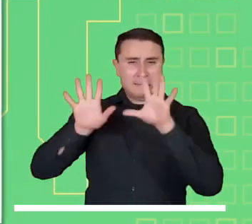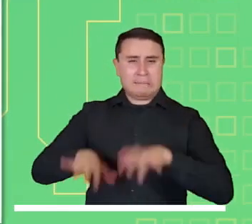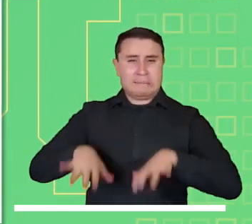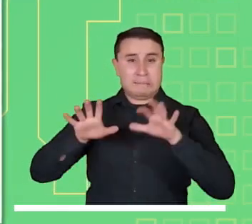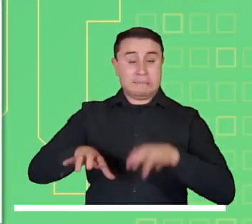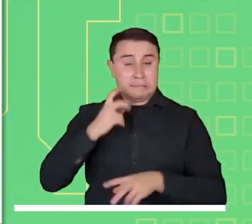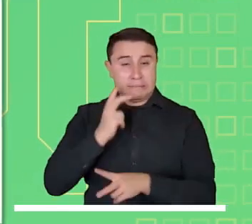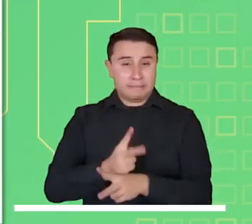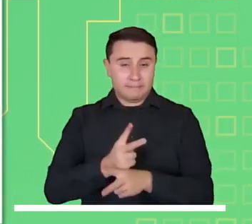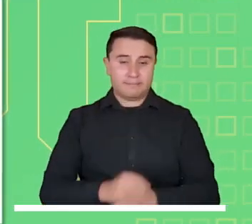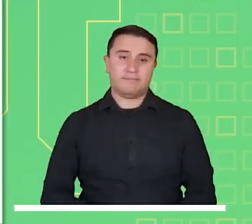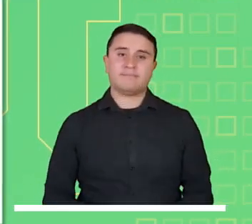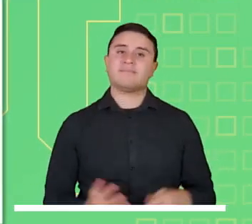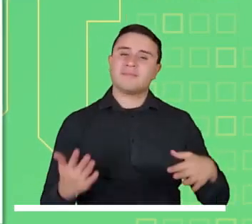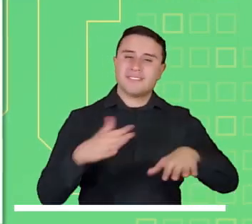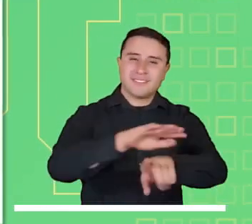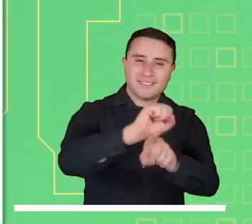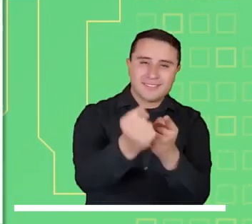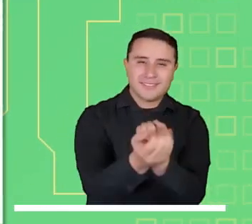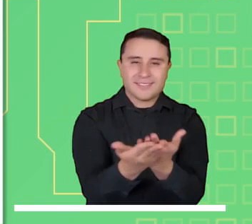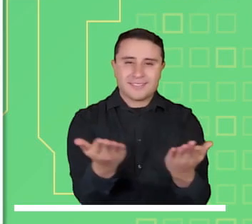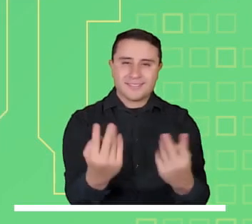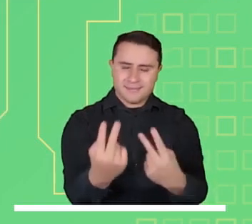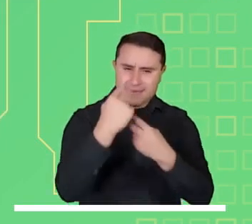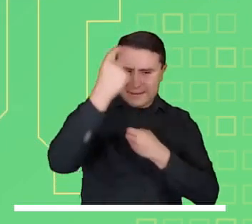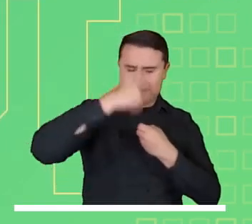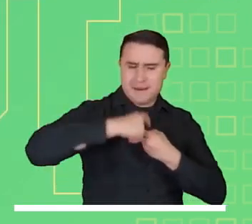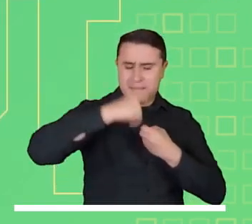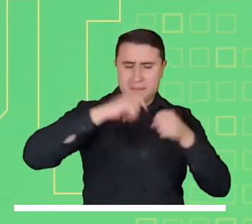Alerta naranja por tiempo lluvioso en el Pacífico colombiano.